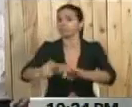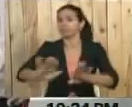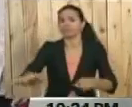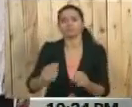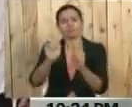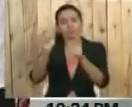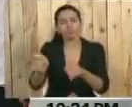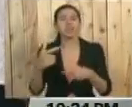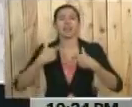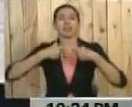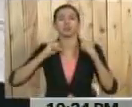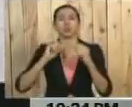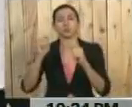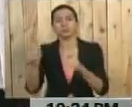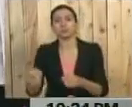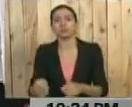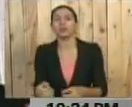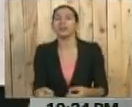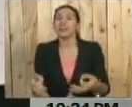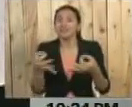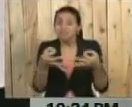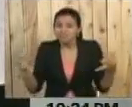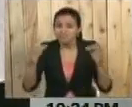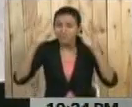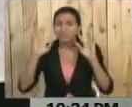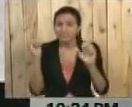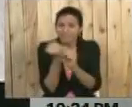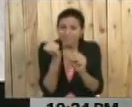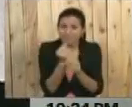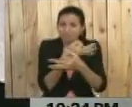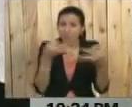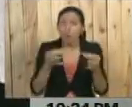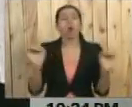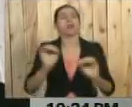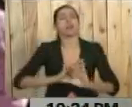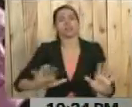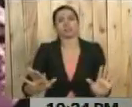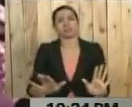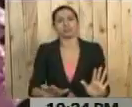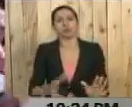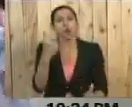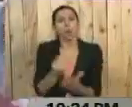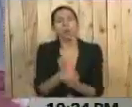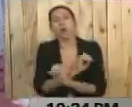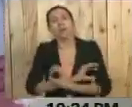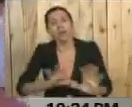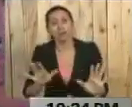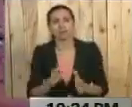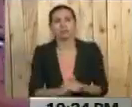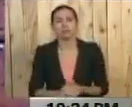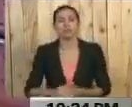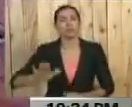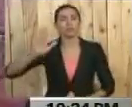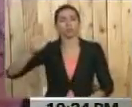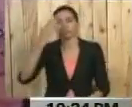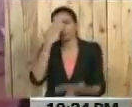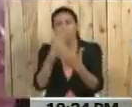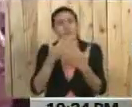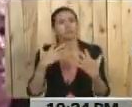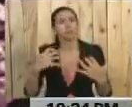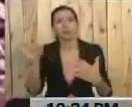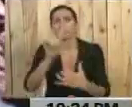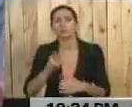Ituri. Eficiencia o nada, comuna o nada, bueno, camarada. Bueno, presidente, le juro delante de todo el país que así lo